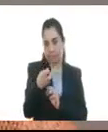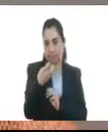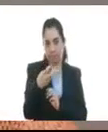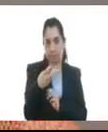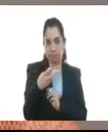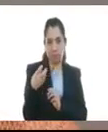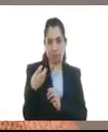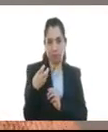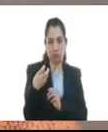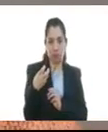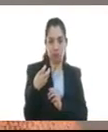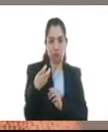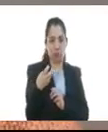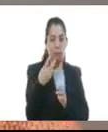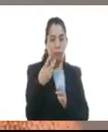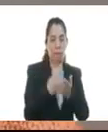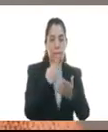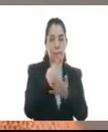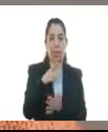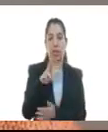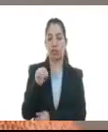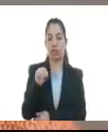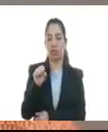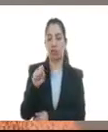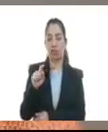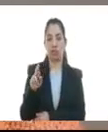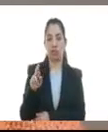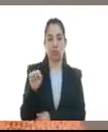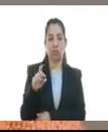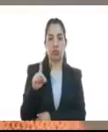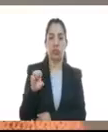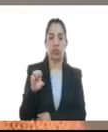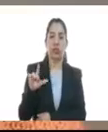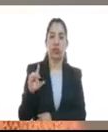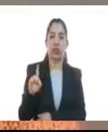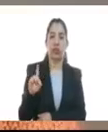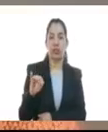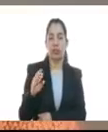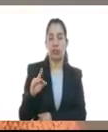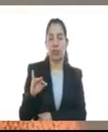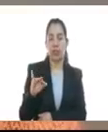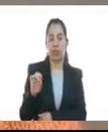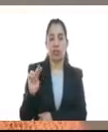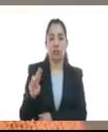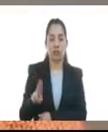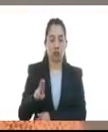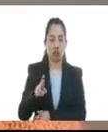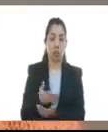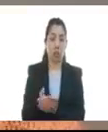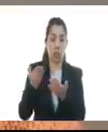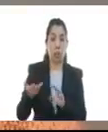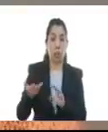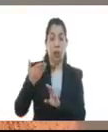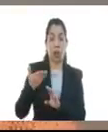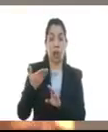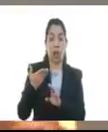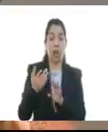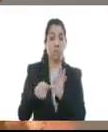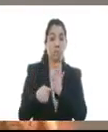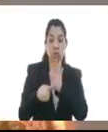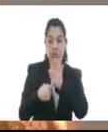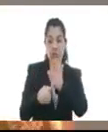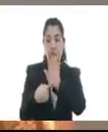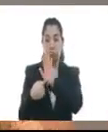porque están trayendo a la agenda los temas que antes se quedaban pues a lo mejor en las